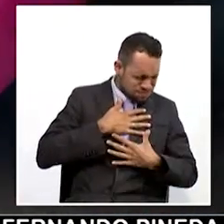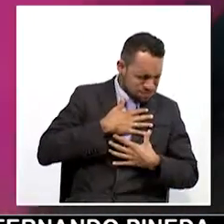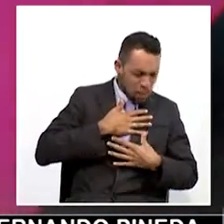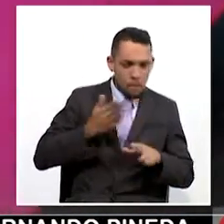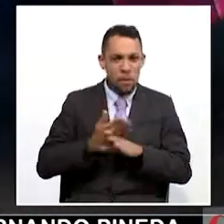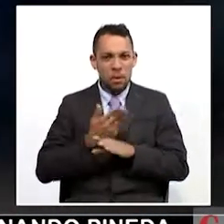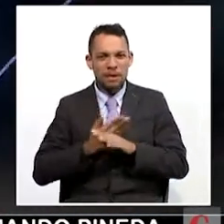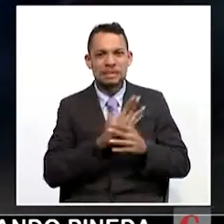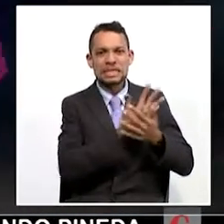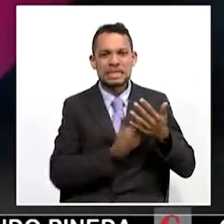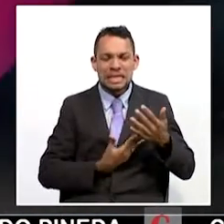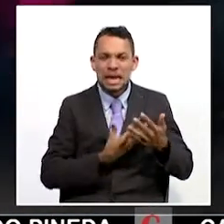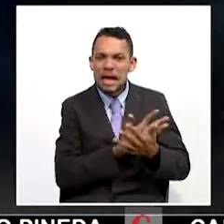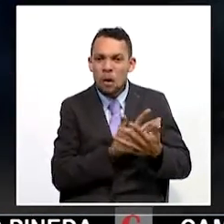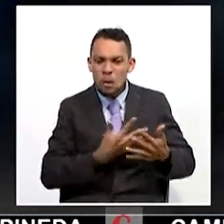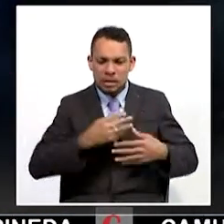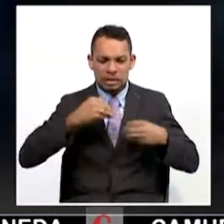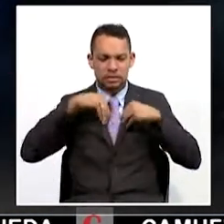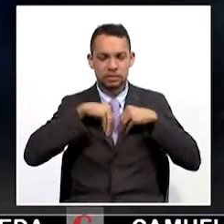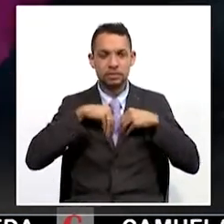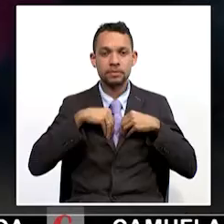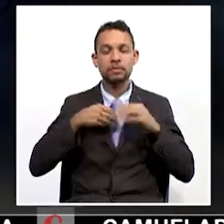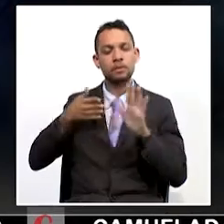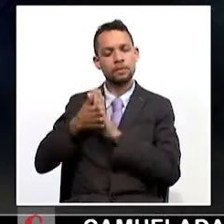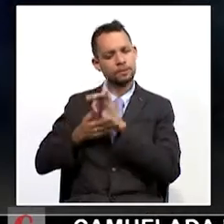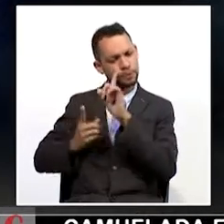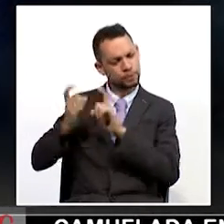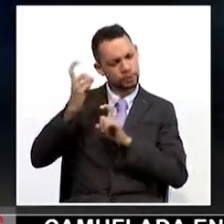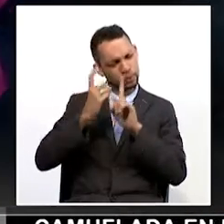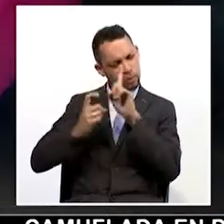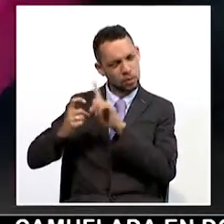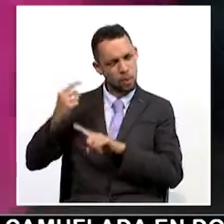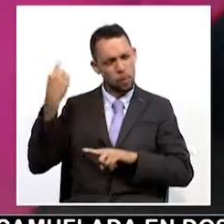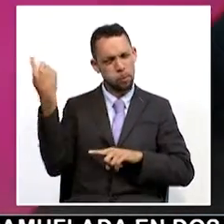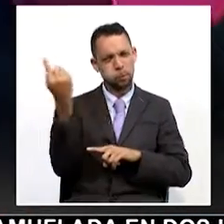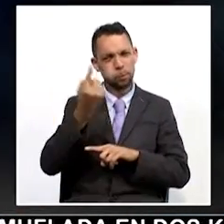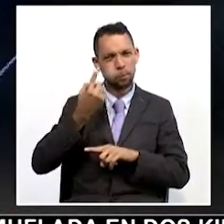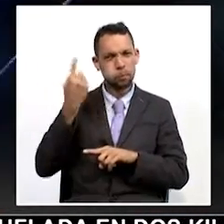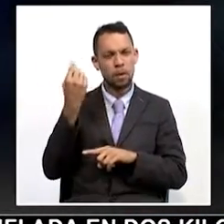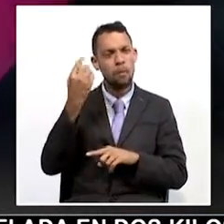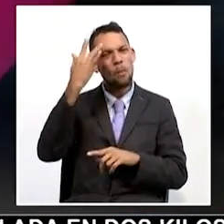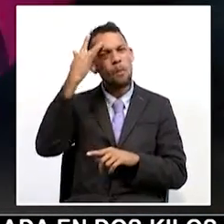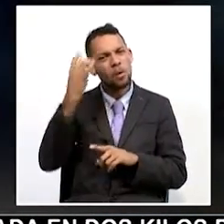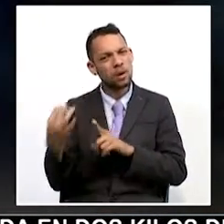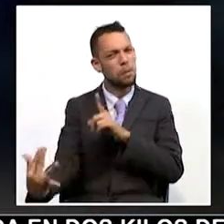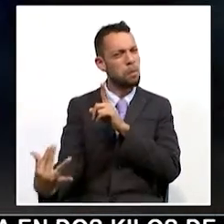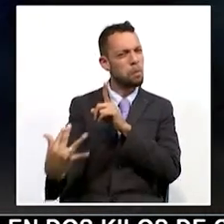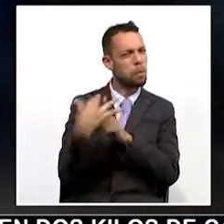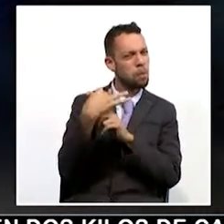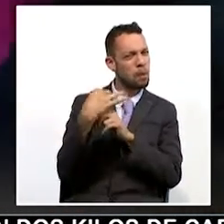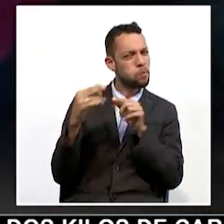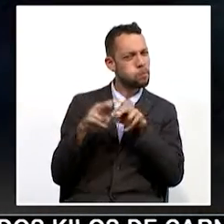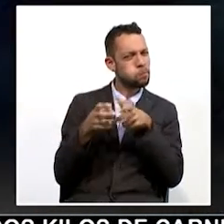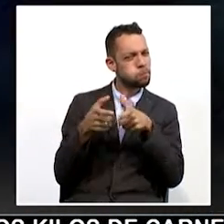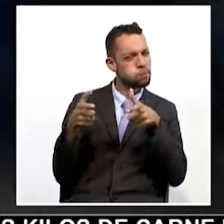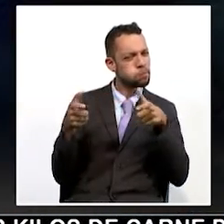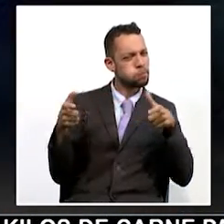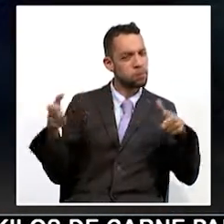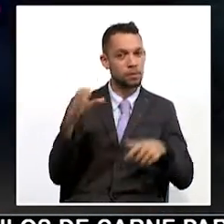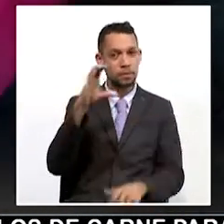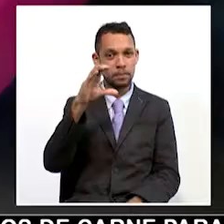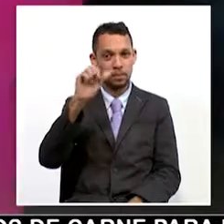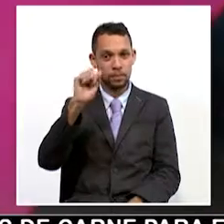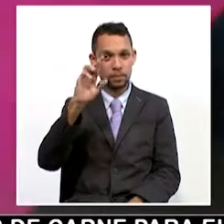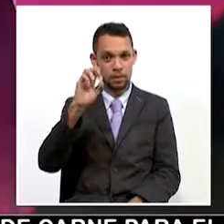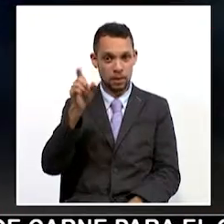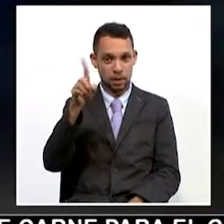y lo letal que puede llegar a ser esta enfermedad, analizaremos en contexto las posibles causas que están marcando esta tendencia. Nuestro compañero Carlos Aguirre está